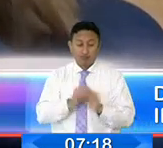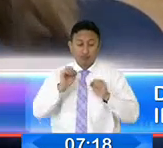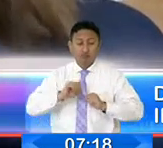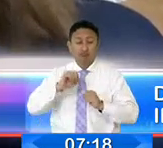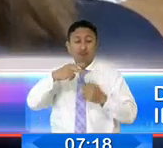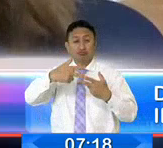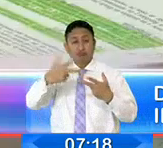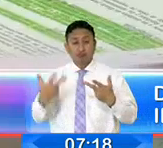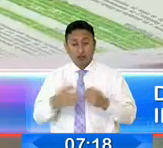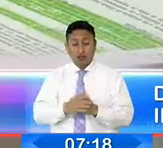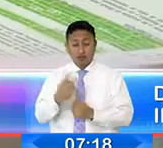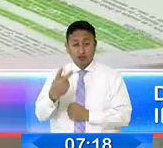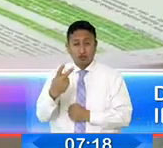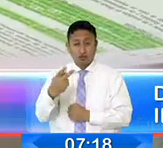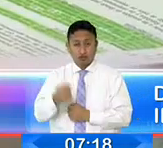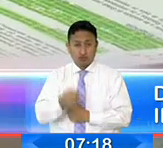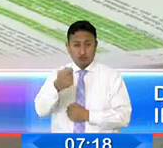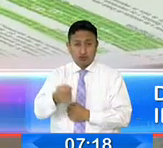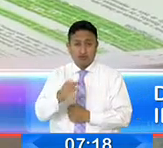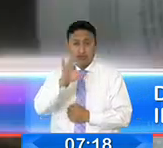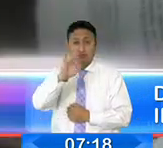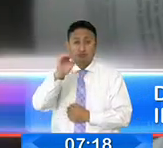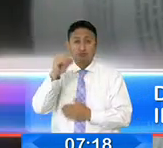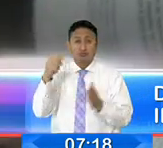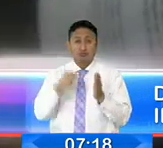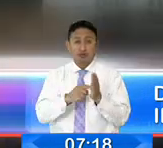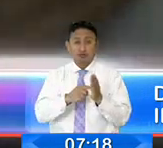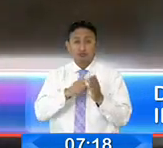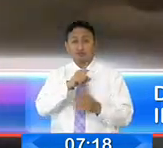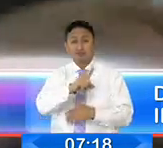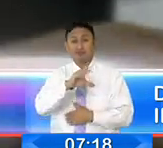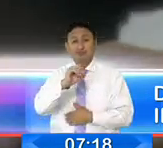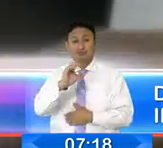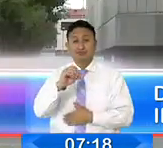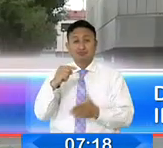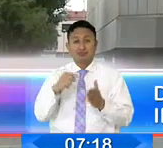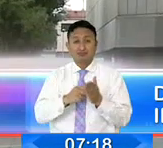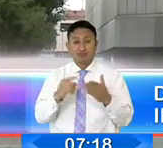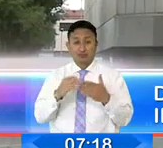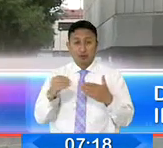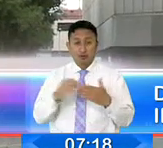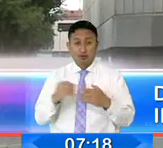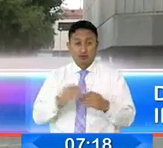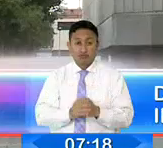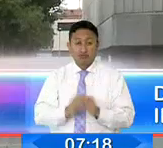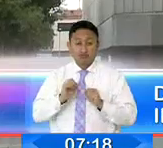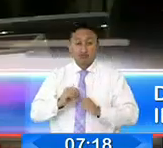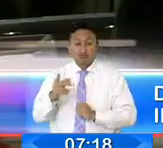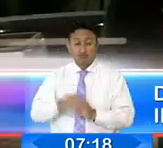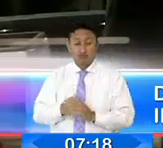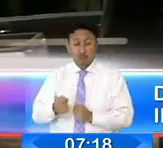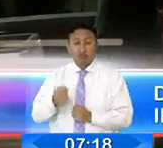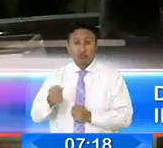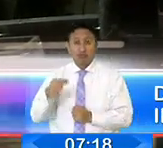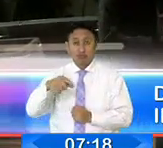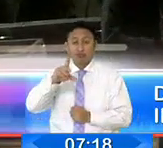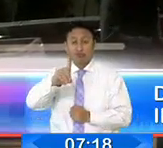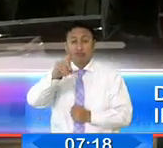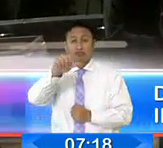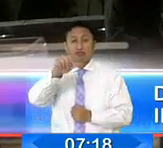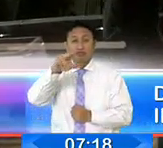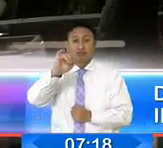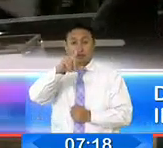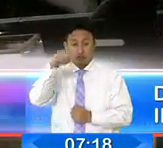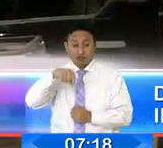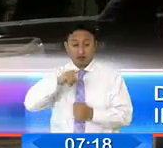girados de la cuenta del consorcio, de 80.000 y $100.000. A la fila para la ampliación de versiones estuvo Danilo Vélez,